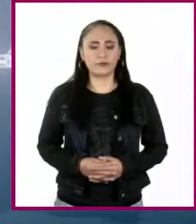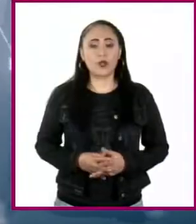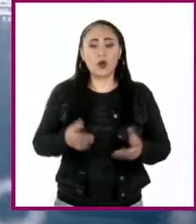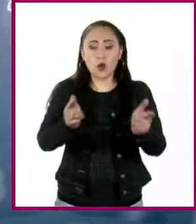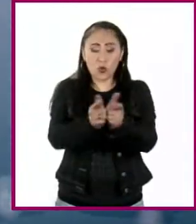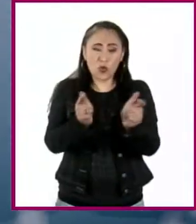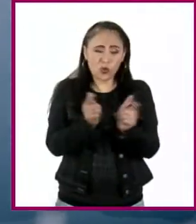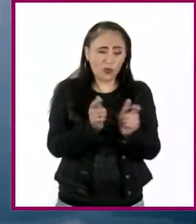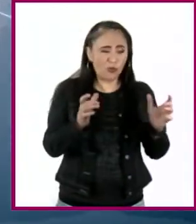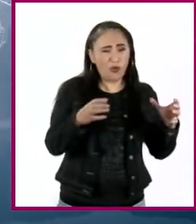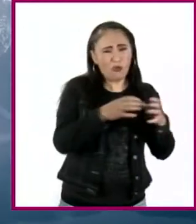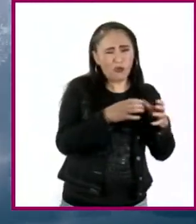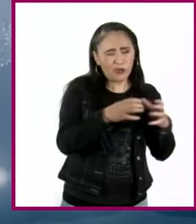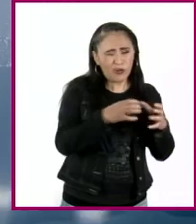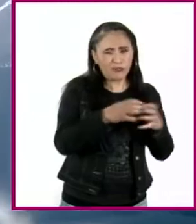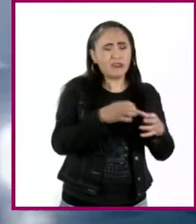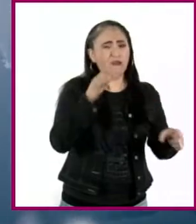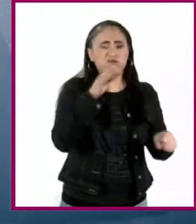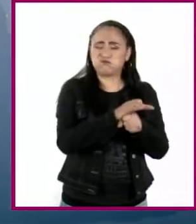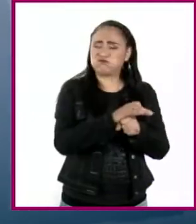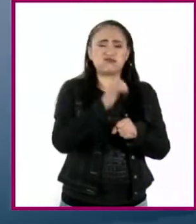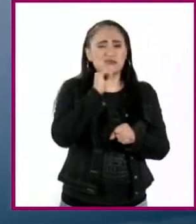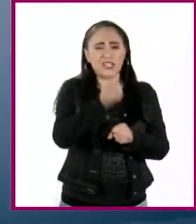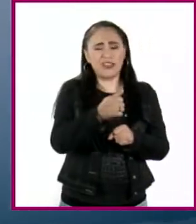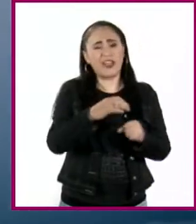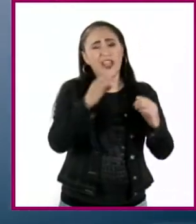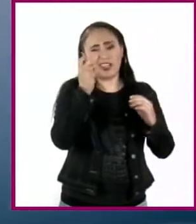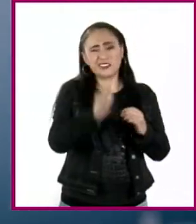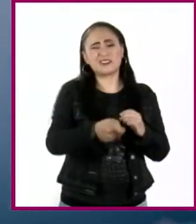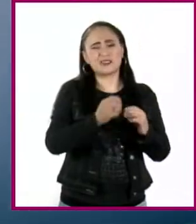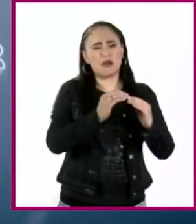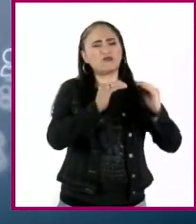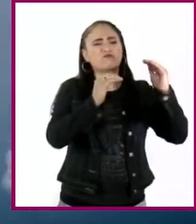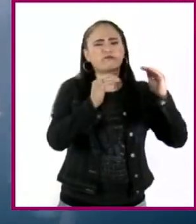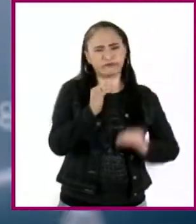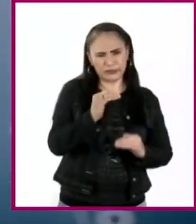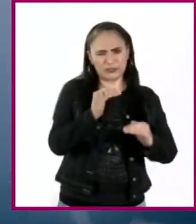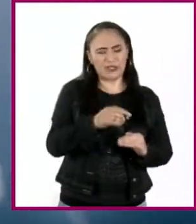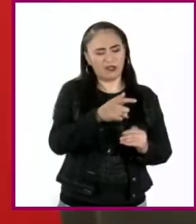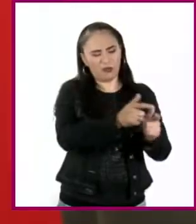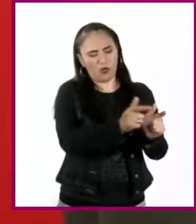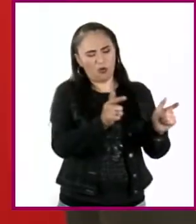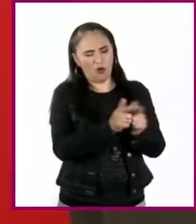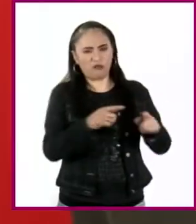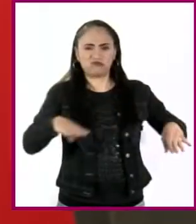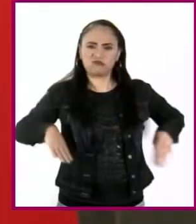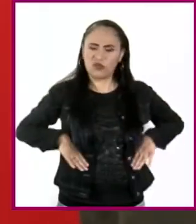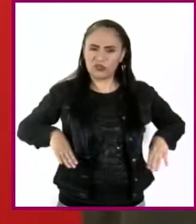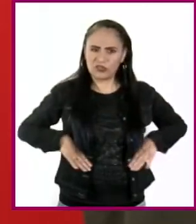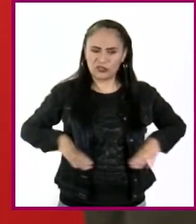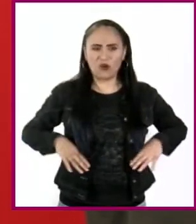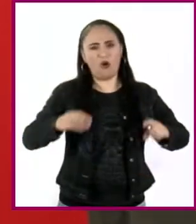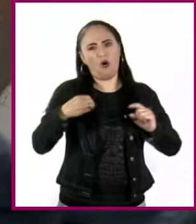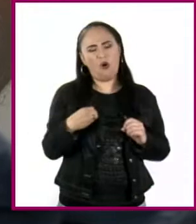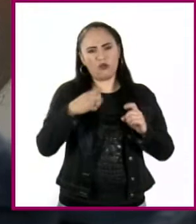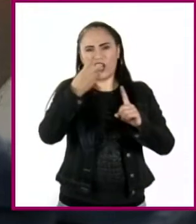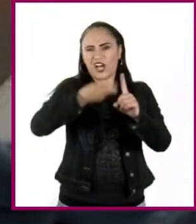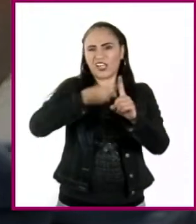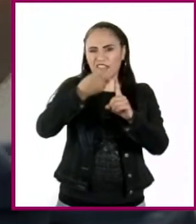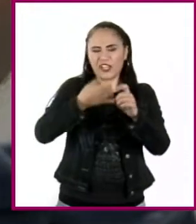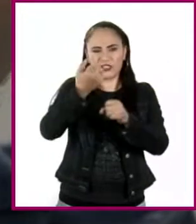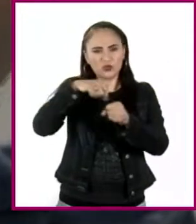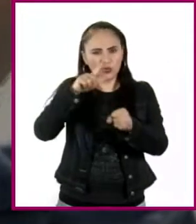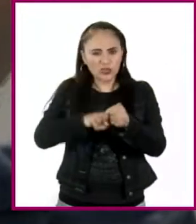en situación de vulnerabilidad son aquellos que padecen menosprecio generalizado por su condición específica, por un prejuicio social o por una